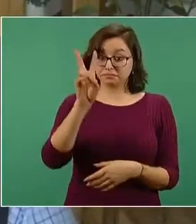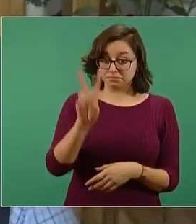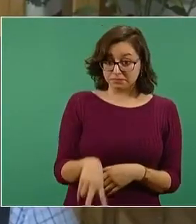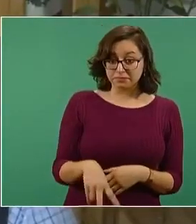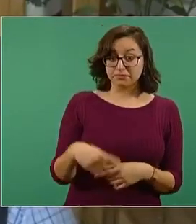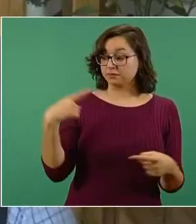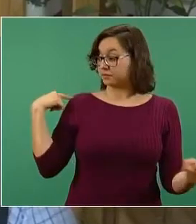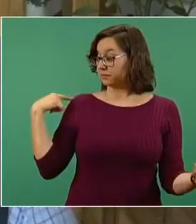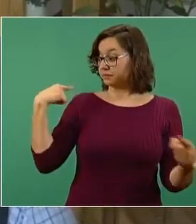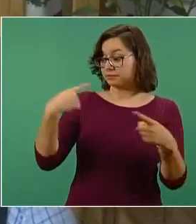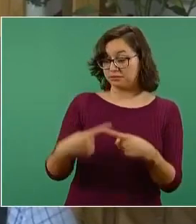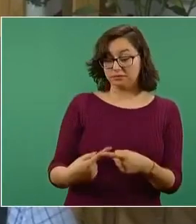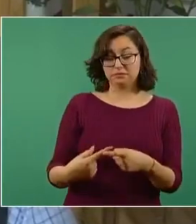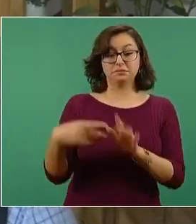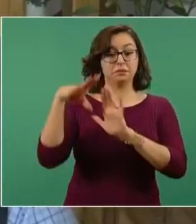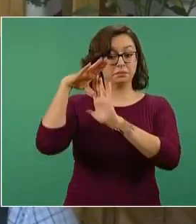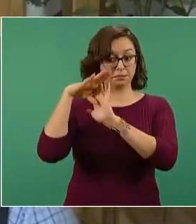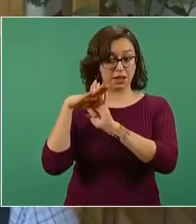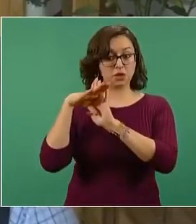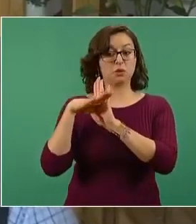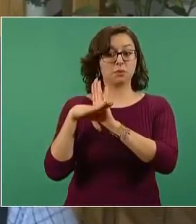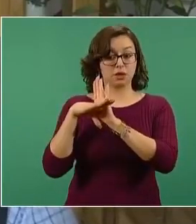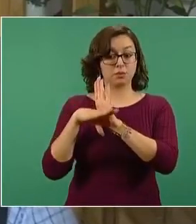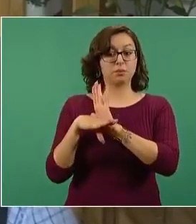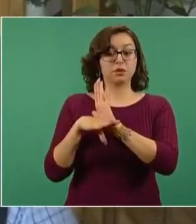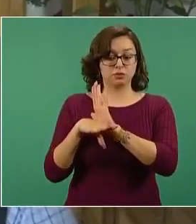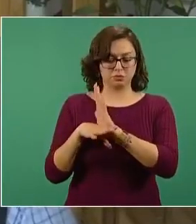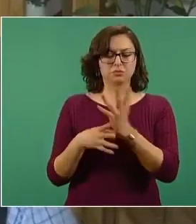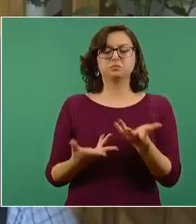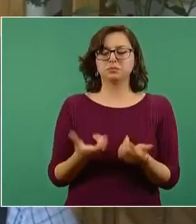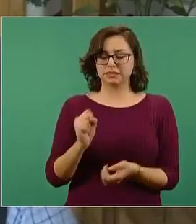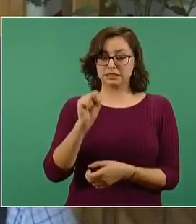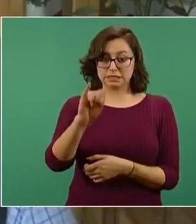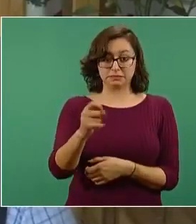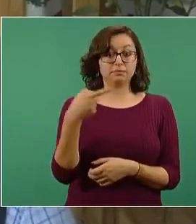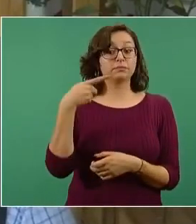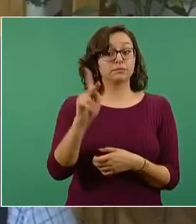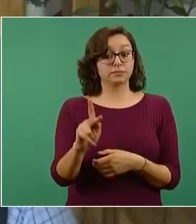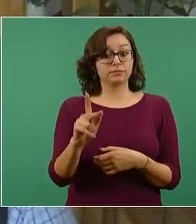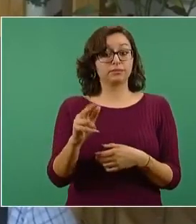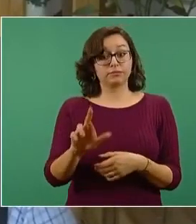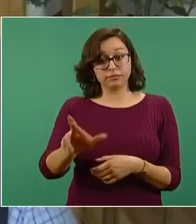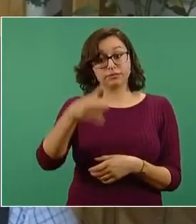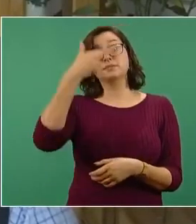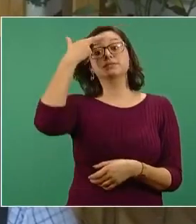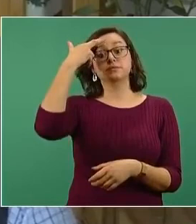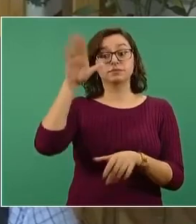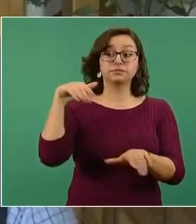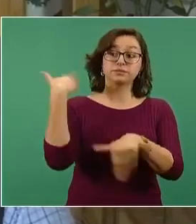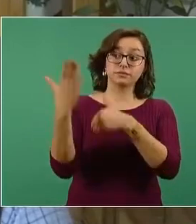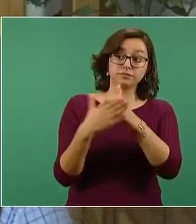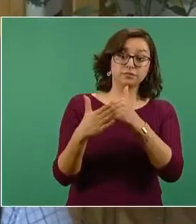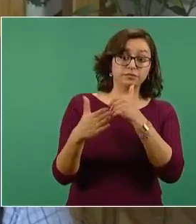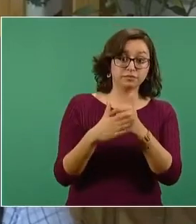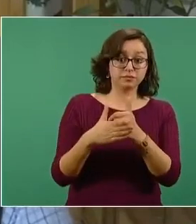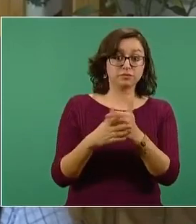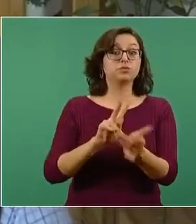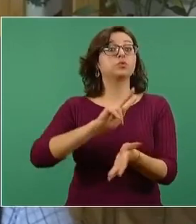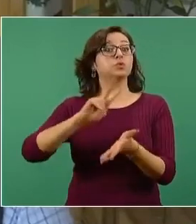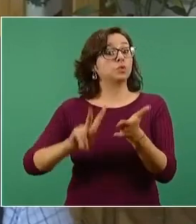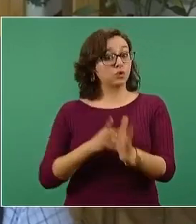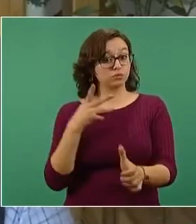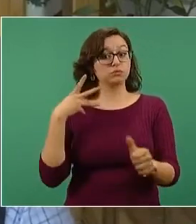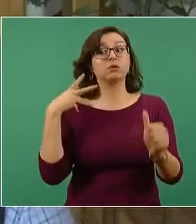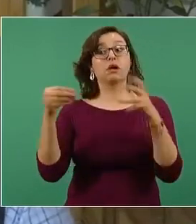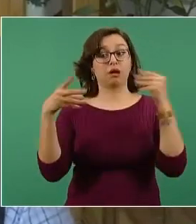en últimas semanas de la misma, esta todavía puede en su momento reactivarse en función de la cantidad